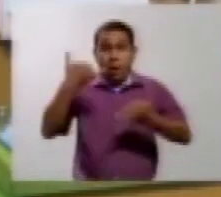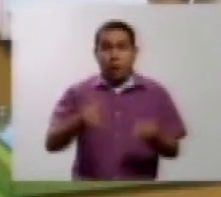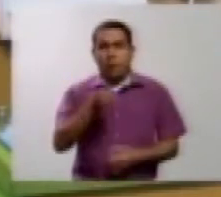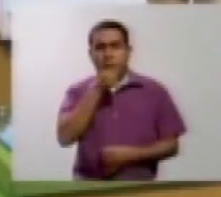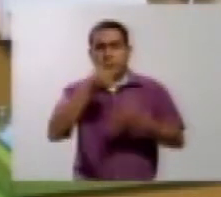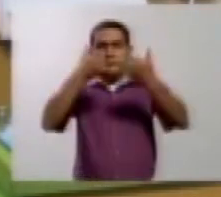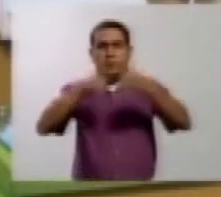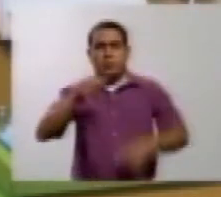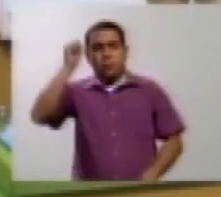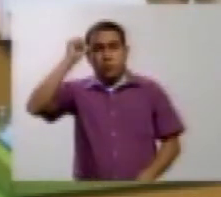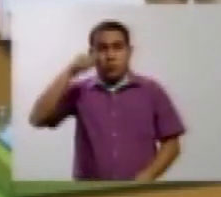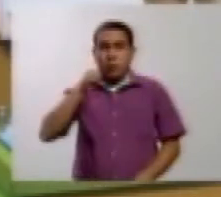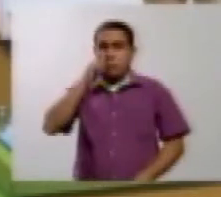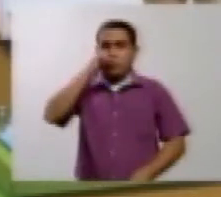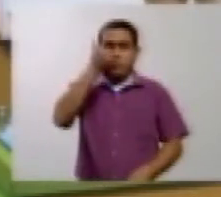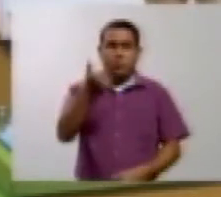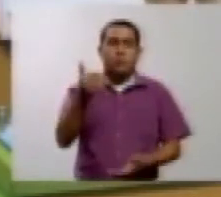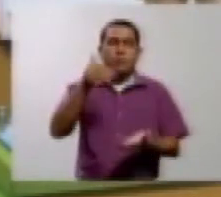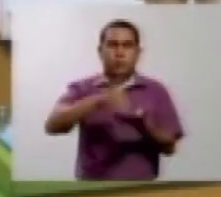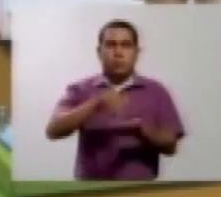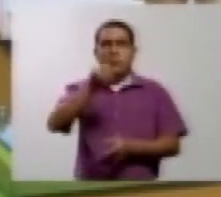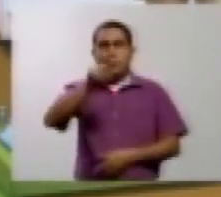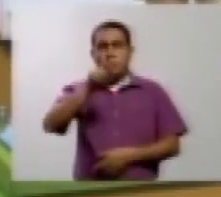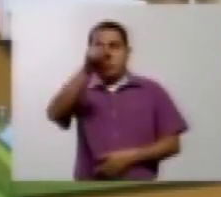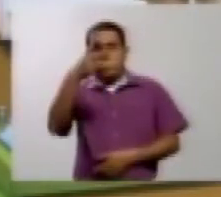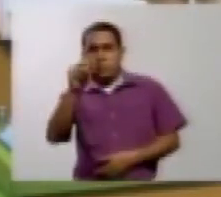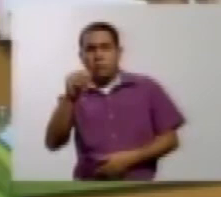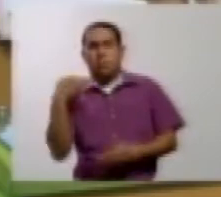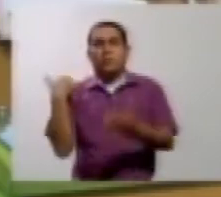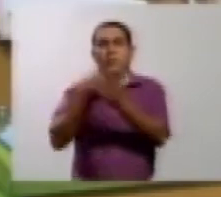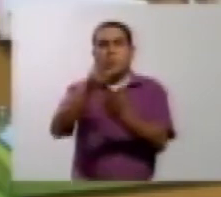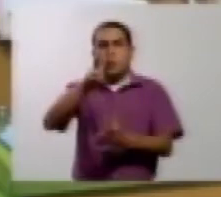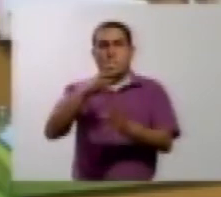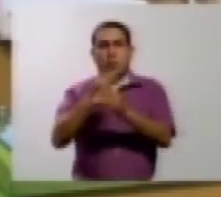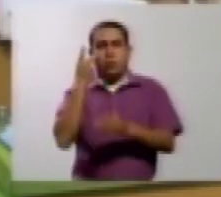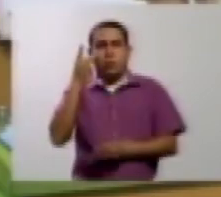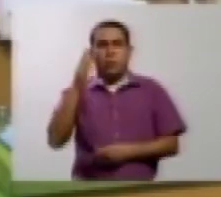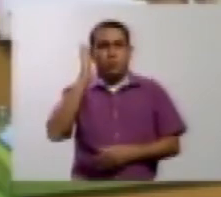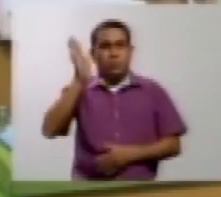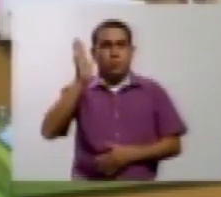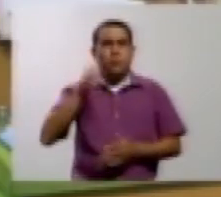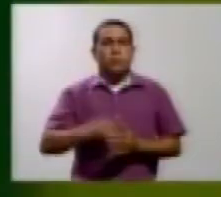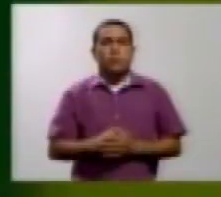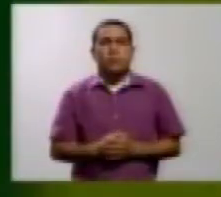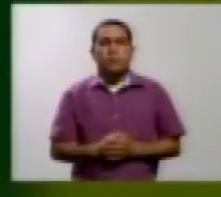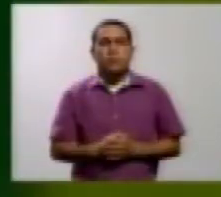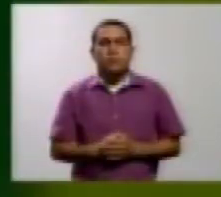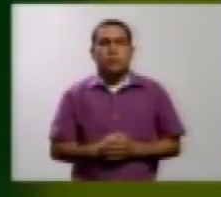noticias. Recuerden que tenemos cita mañana de 6:30 a 7:00 p.m. Aquí los esperamos hasta entonces.